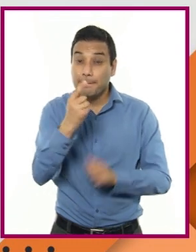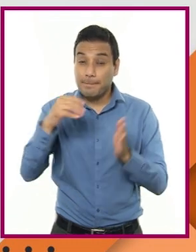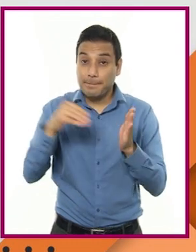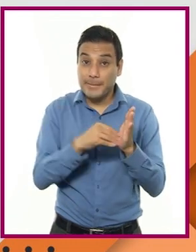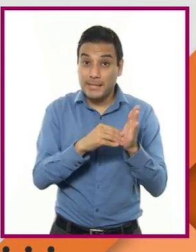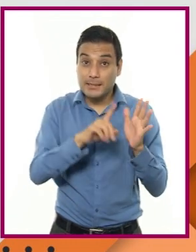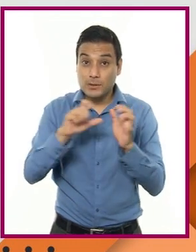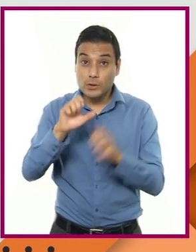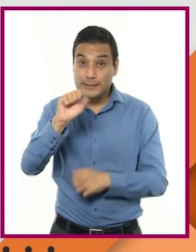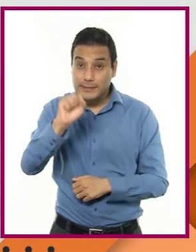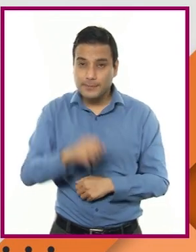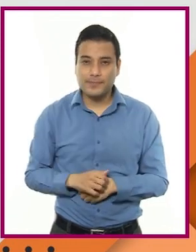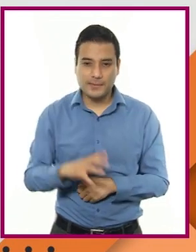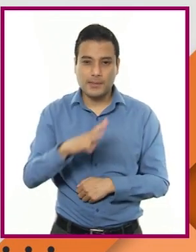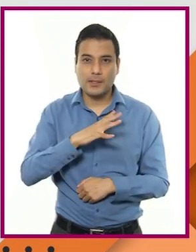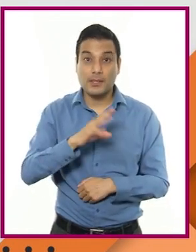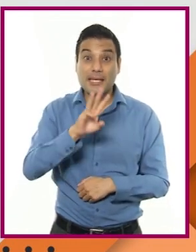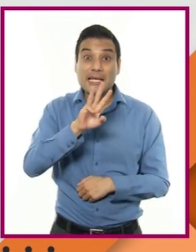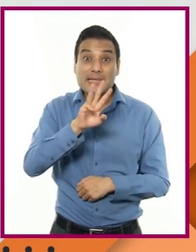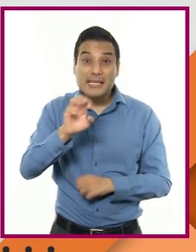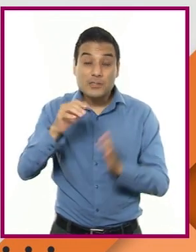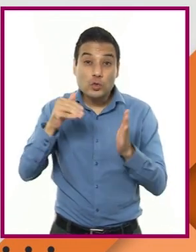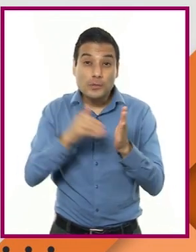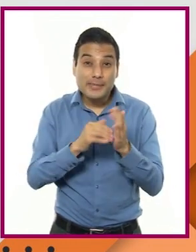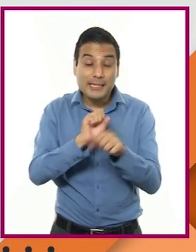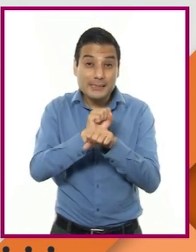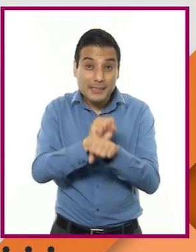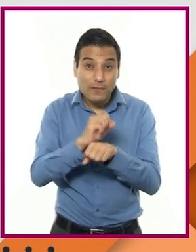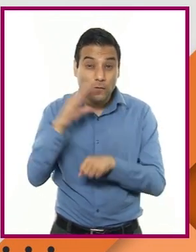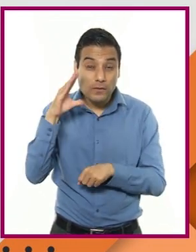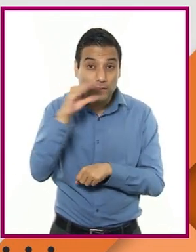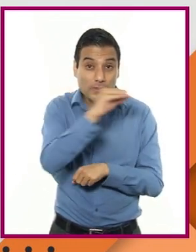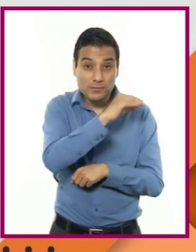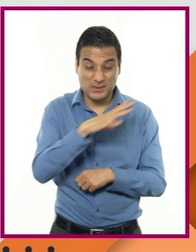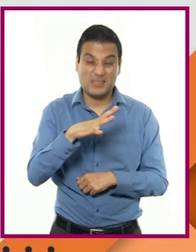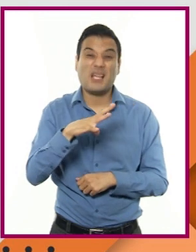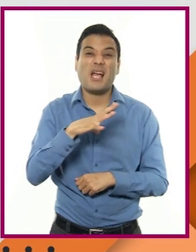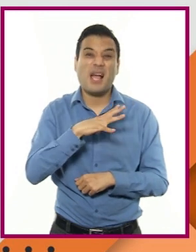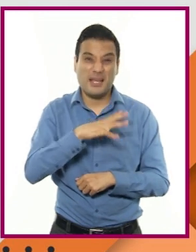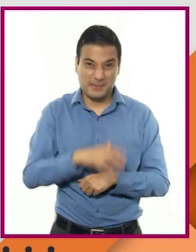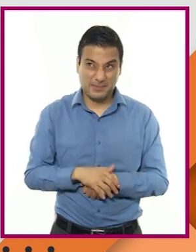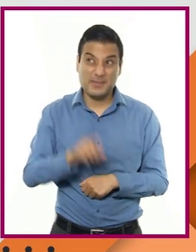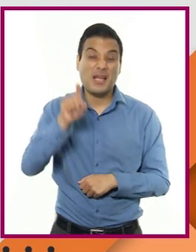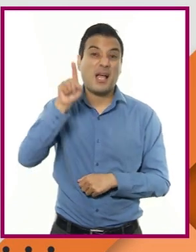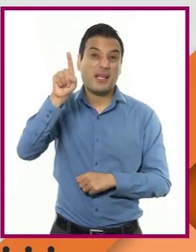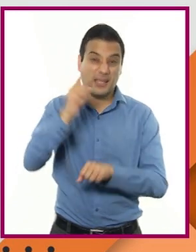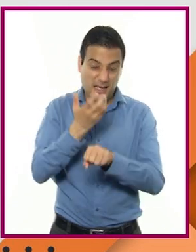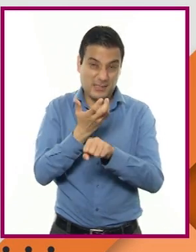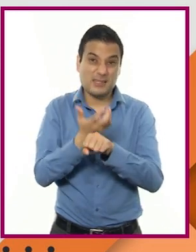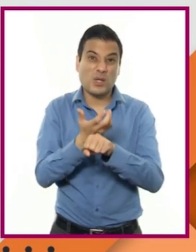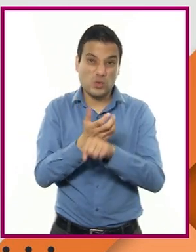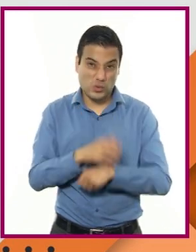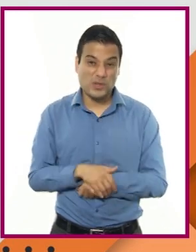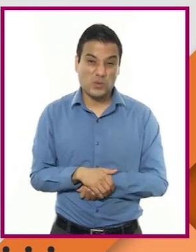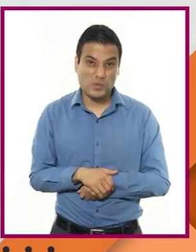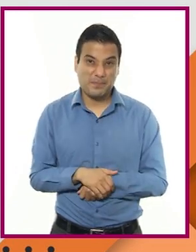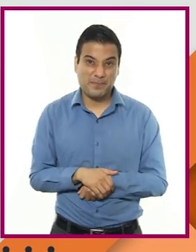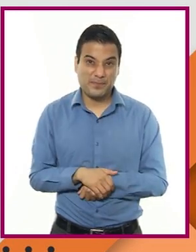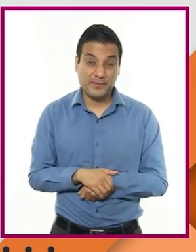1760 había 300,000 esclavos africanos en las 13 colonias de Norteamérica y alrededor